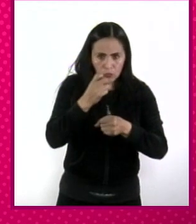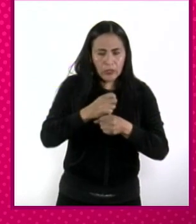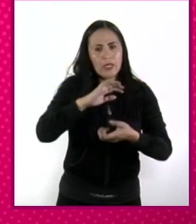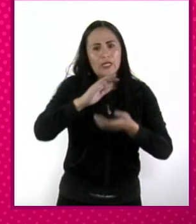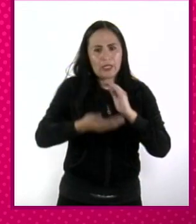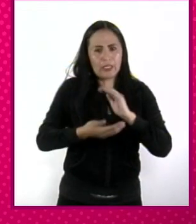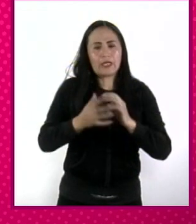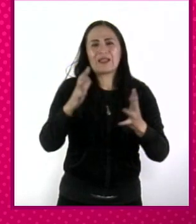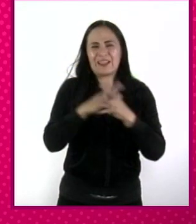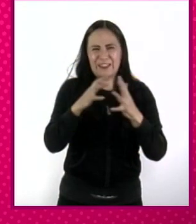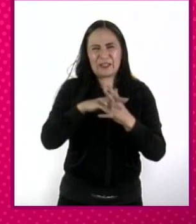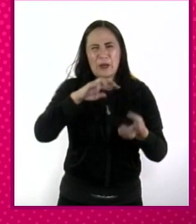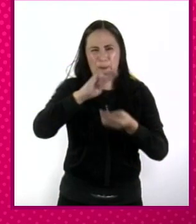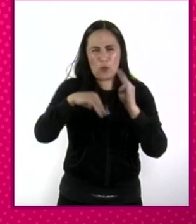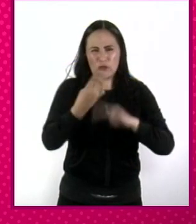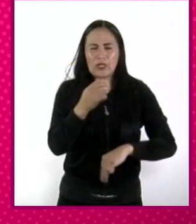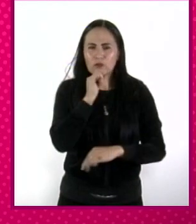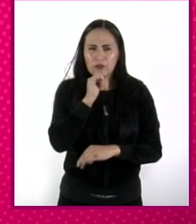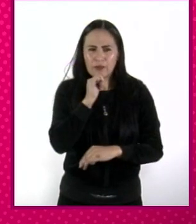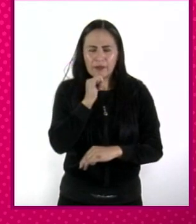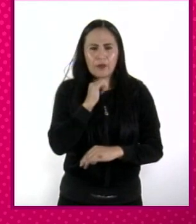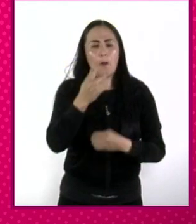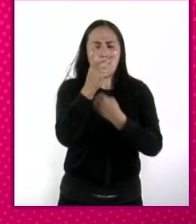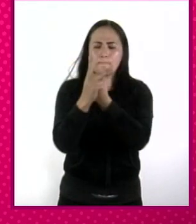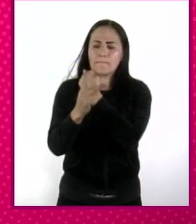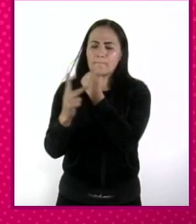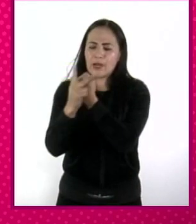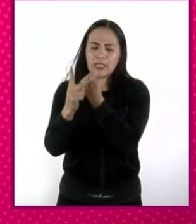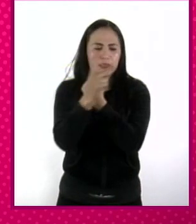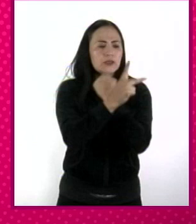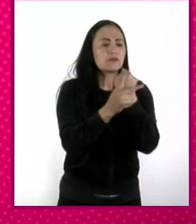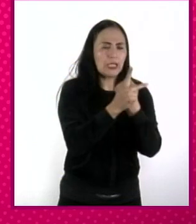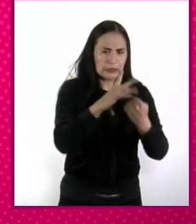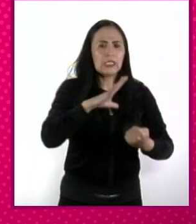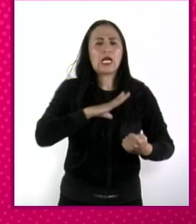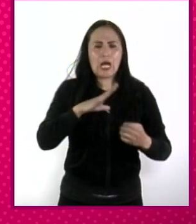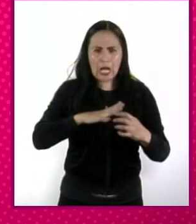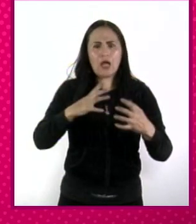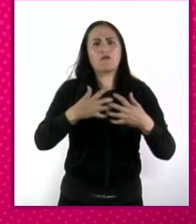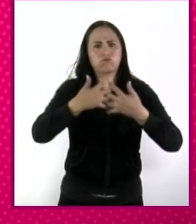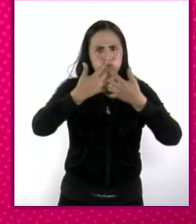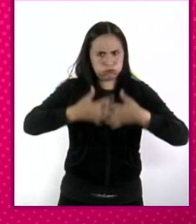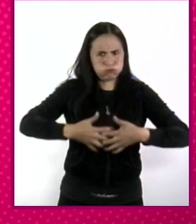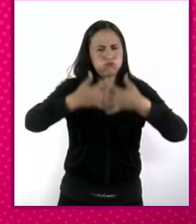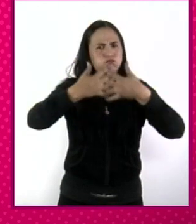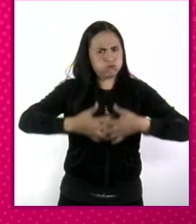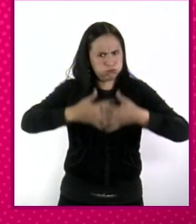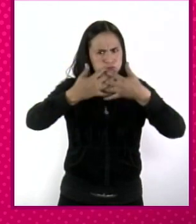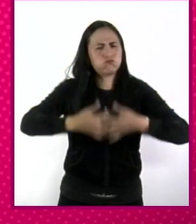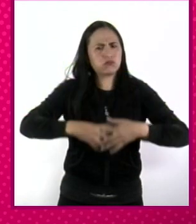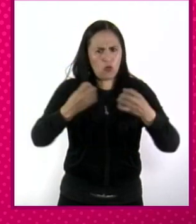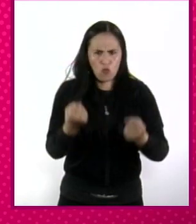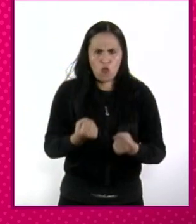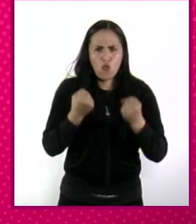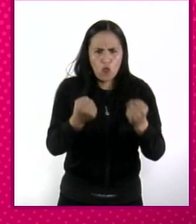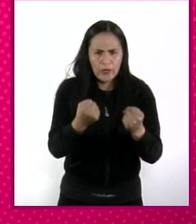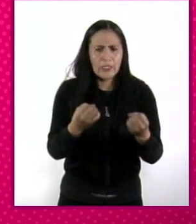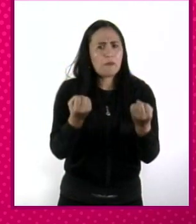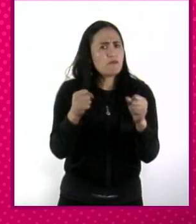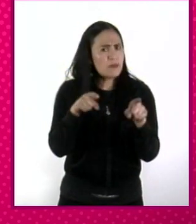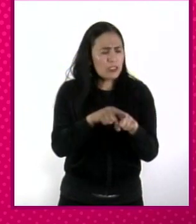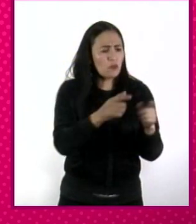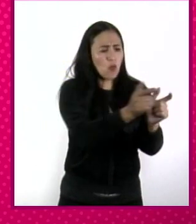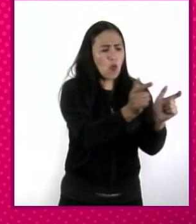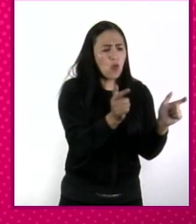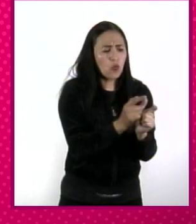los principales países del mundo ya tenemos industrias fuertemente desarrolladas, tenemos clases